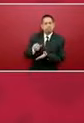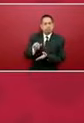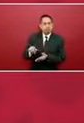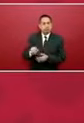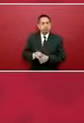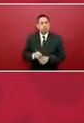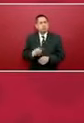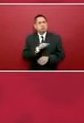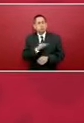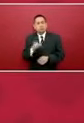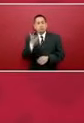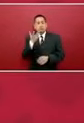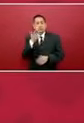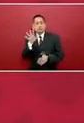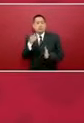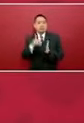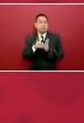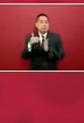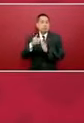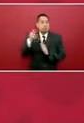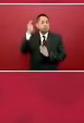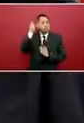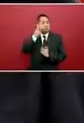10 millones de becas